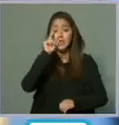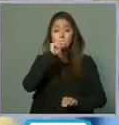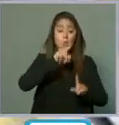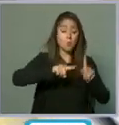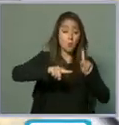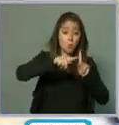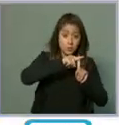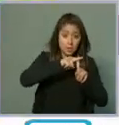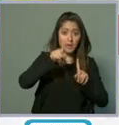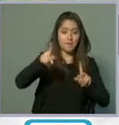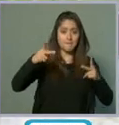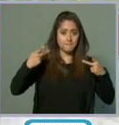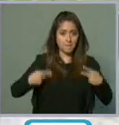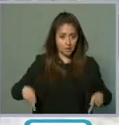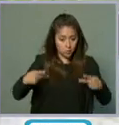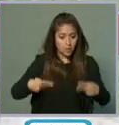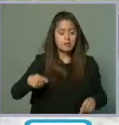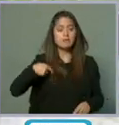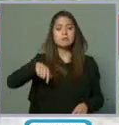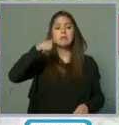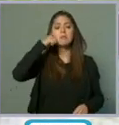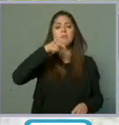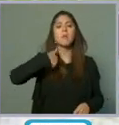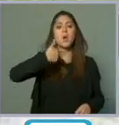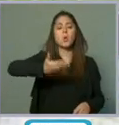los compradores, las personas que compramos,